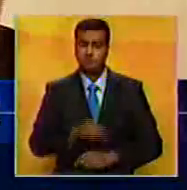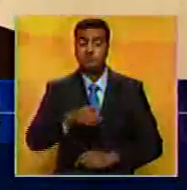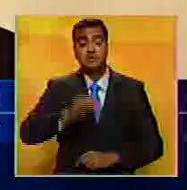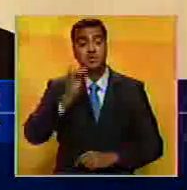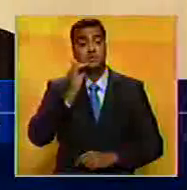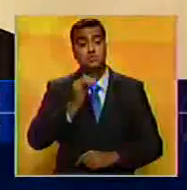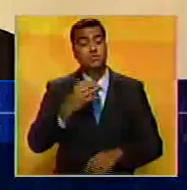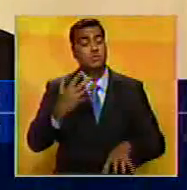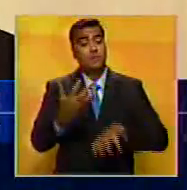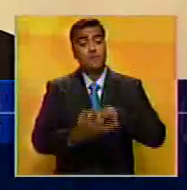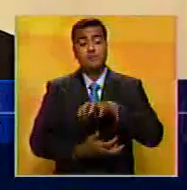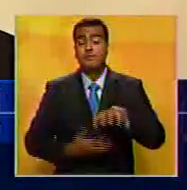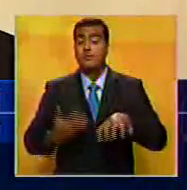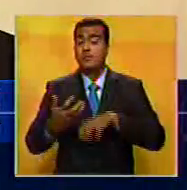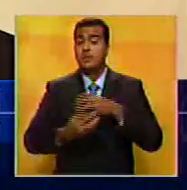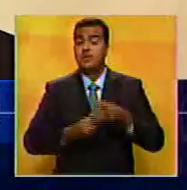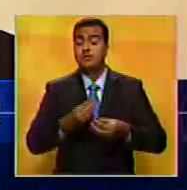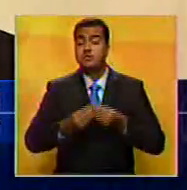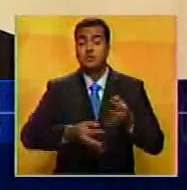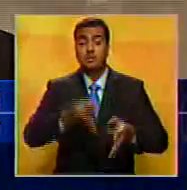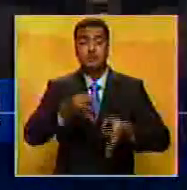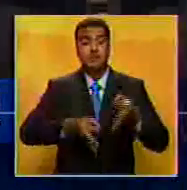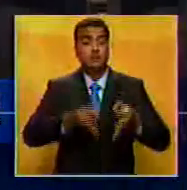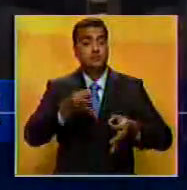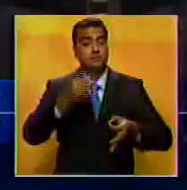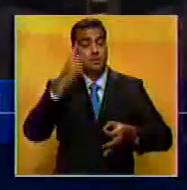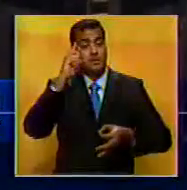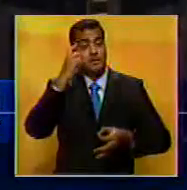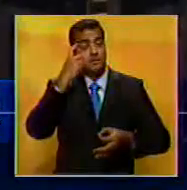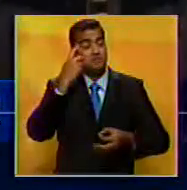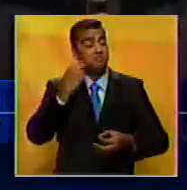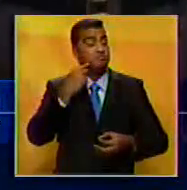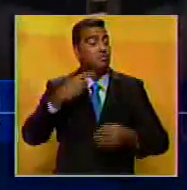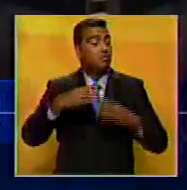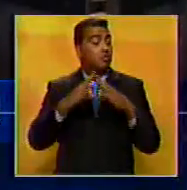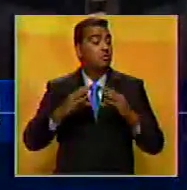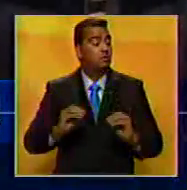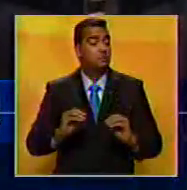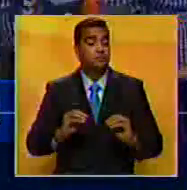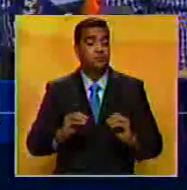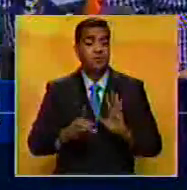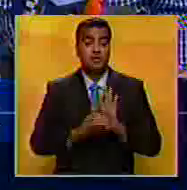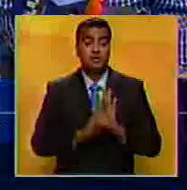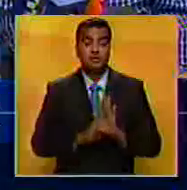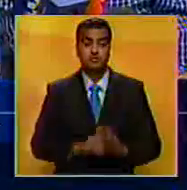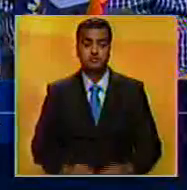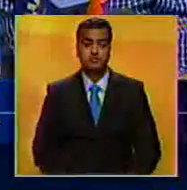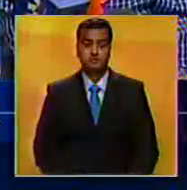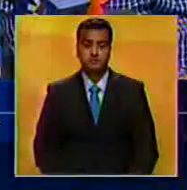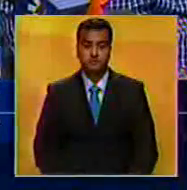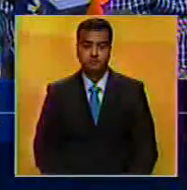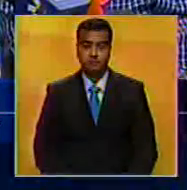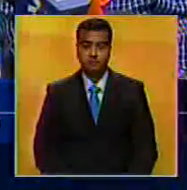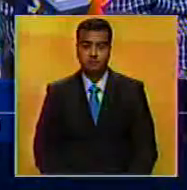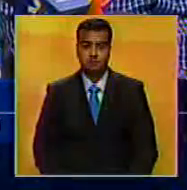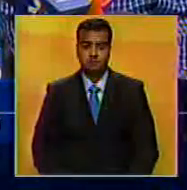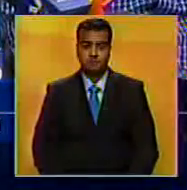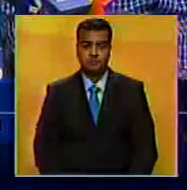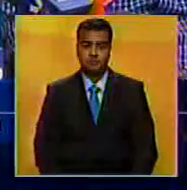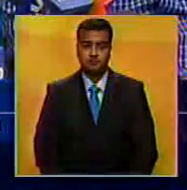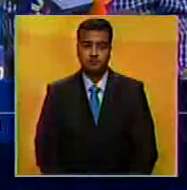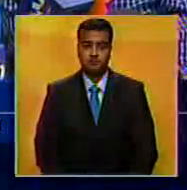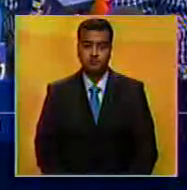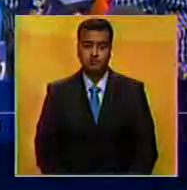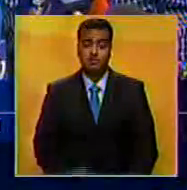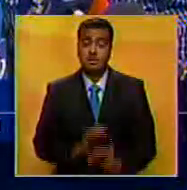denunció irregularidades en la actuación de los tribunales. Cree que hay ausencia absoluta del Estado de Derecho. Se ha corroborado ya al